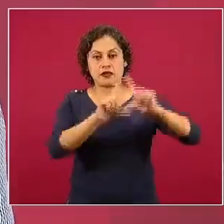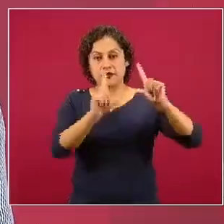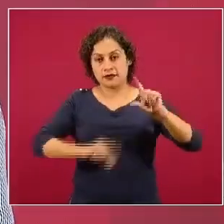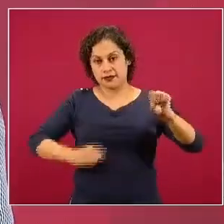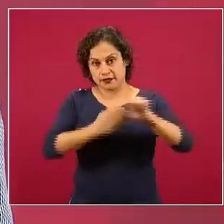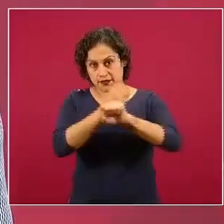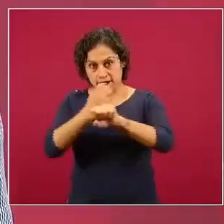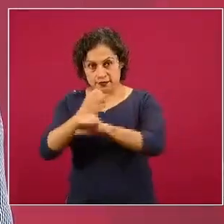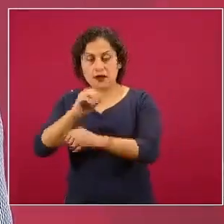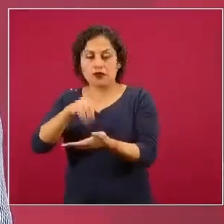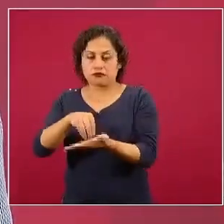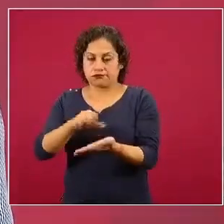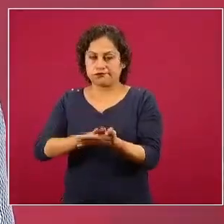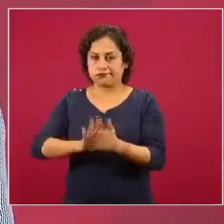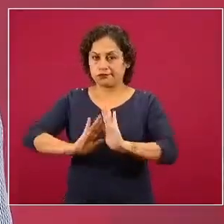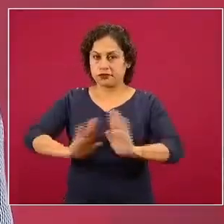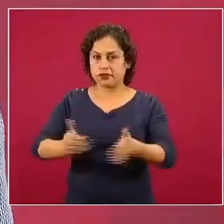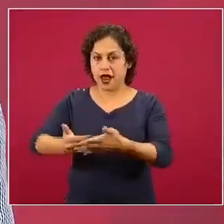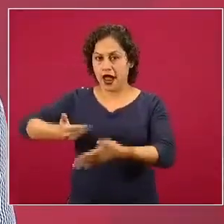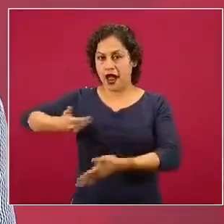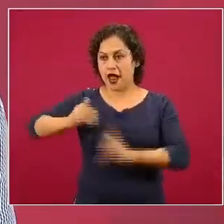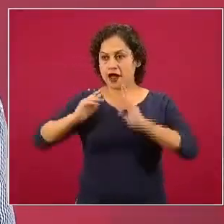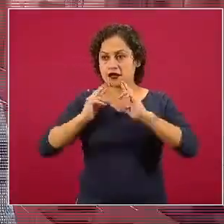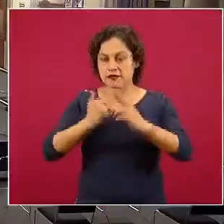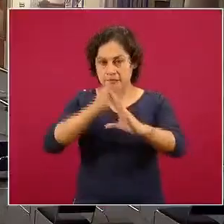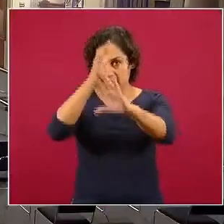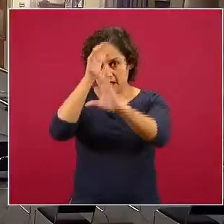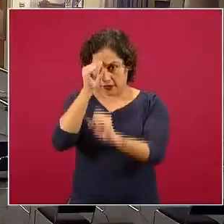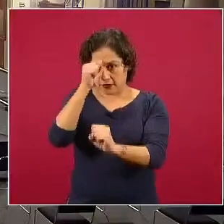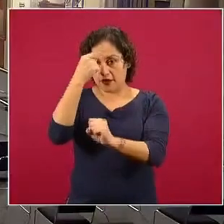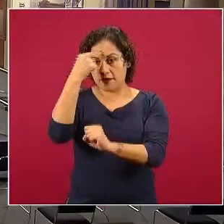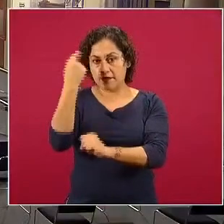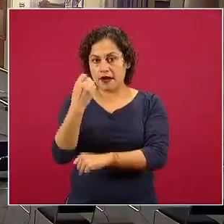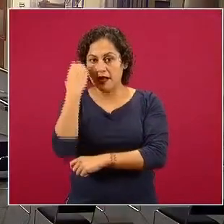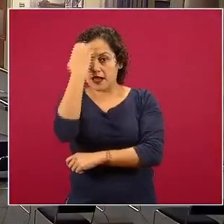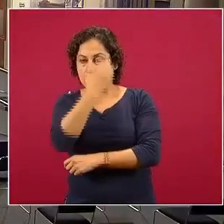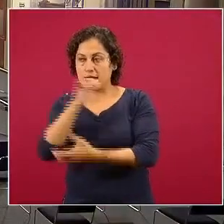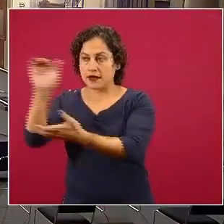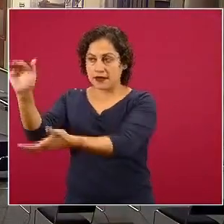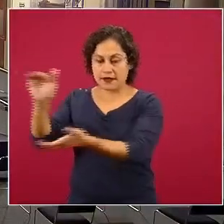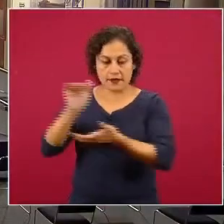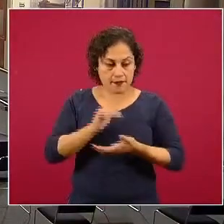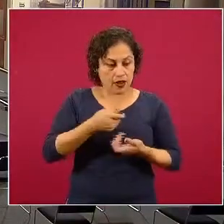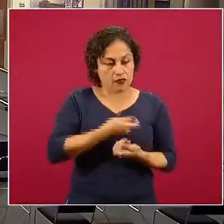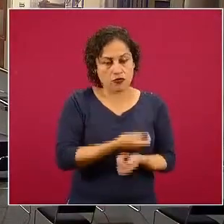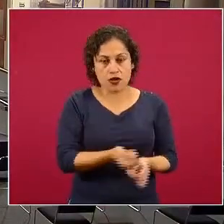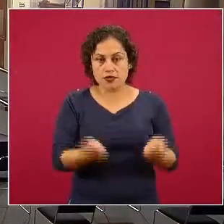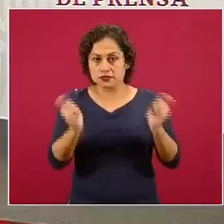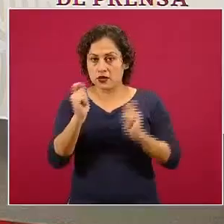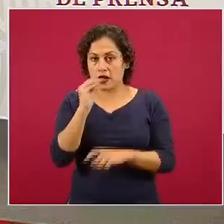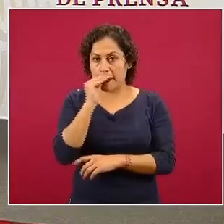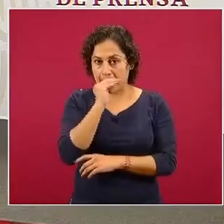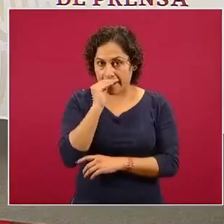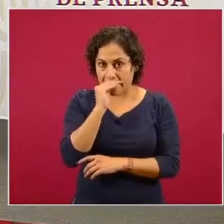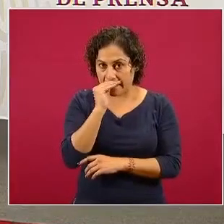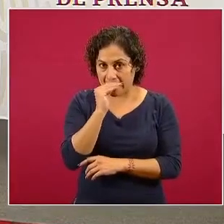y a las instituciones y a las áreas en donde esta prueba va a poder llegar de manera gratuita, así como reciba la donación